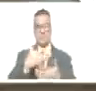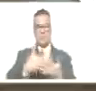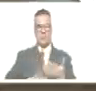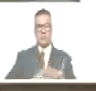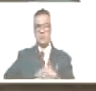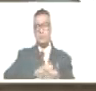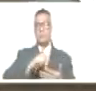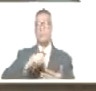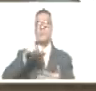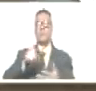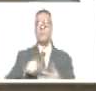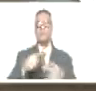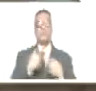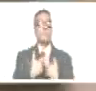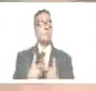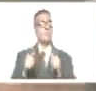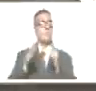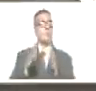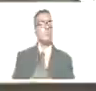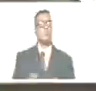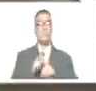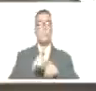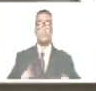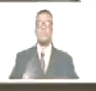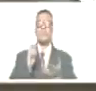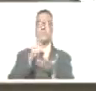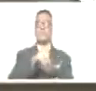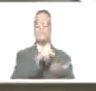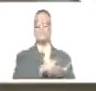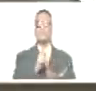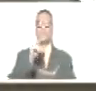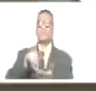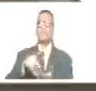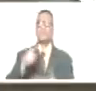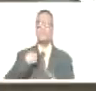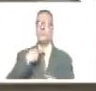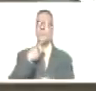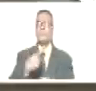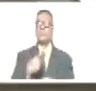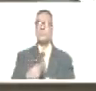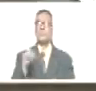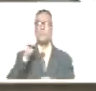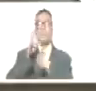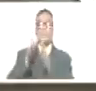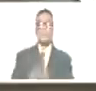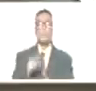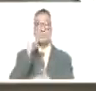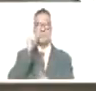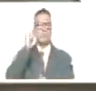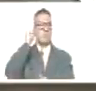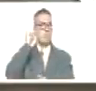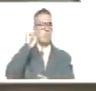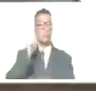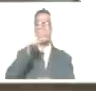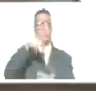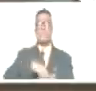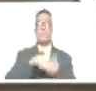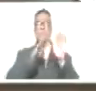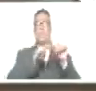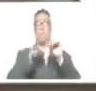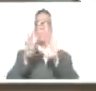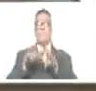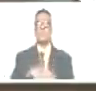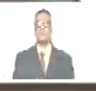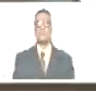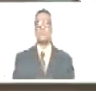plena libertad y democracia participativa y protagónica nos dimos los venezolanos y venezolanas en 1999.